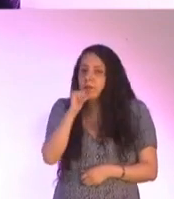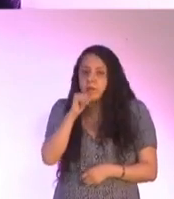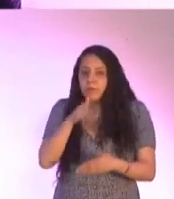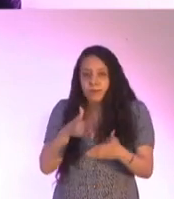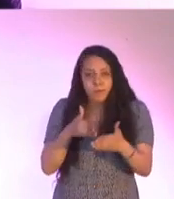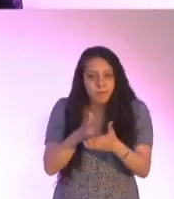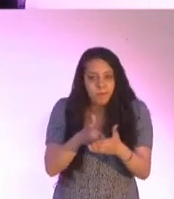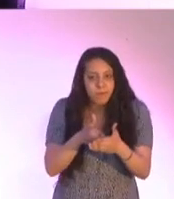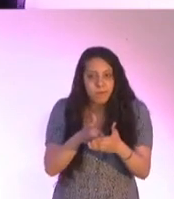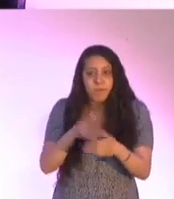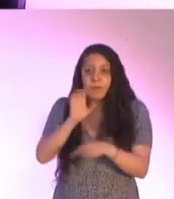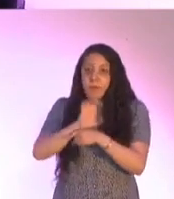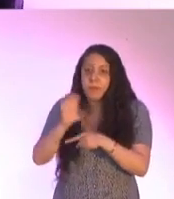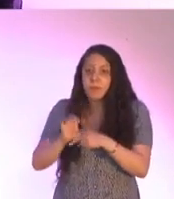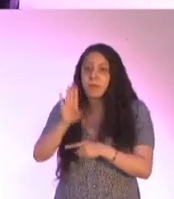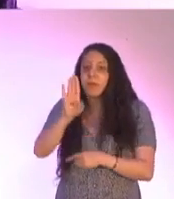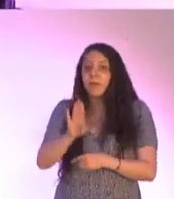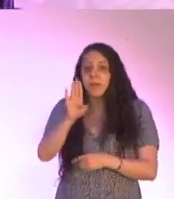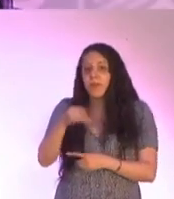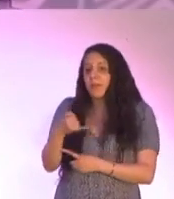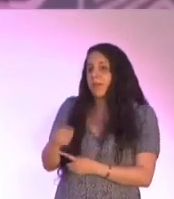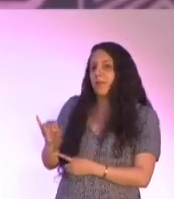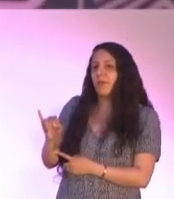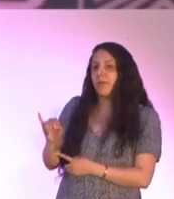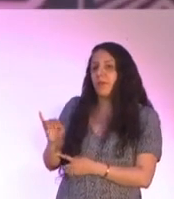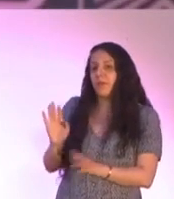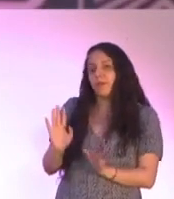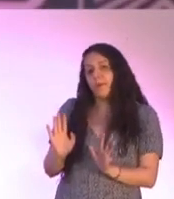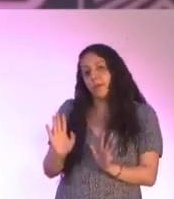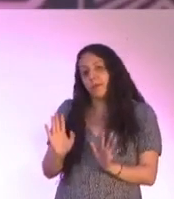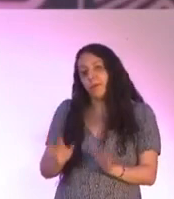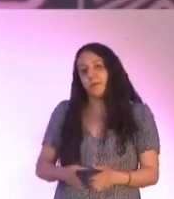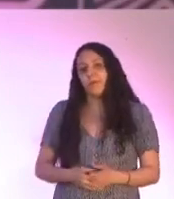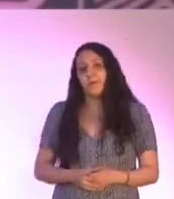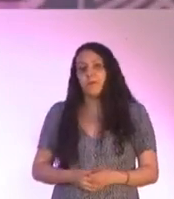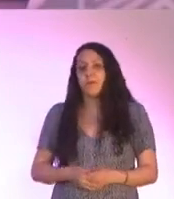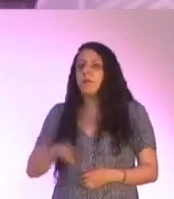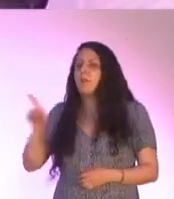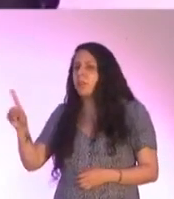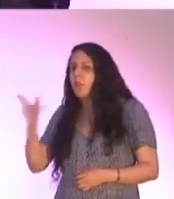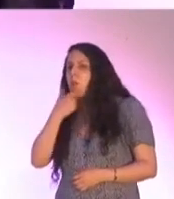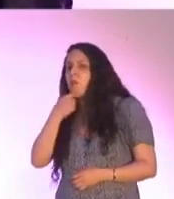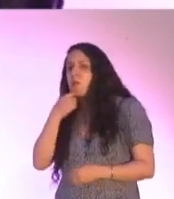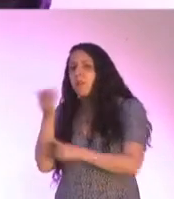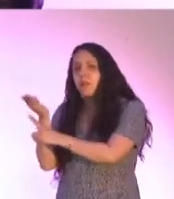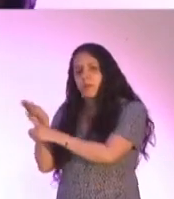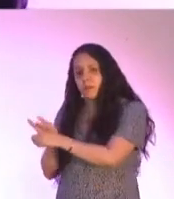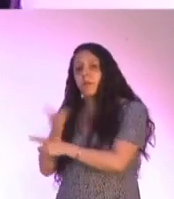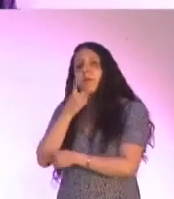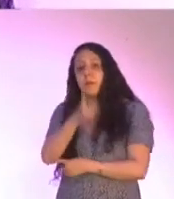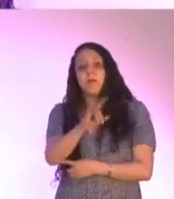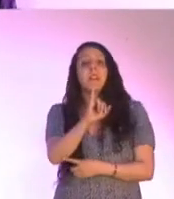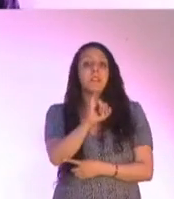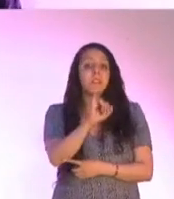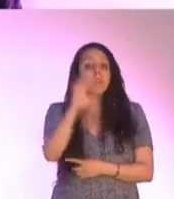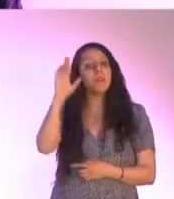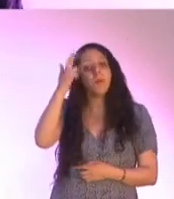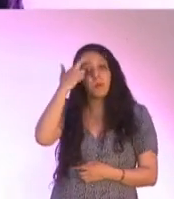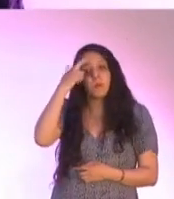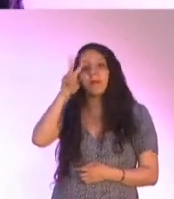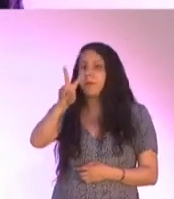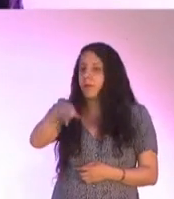absurdas no sé si estuviese hacer algo no puedes y resaltar eso de que ustedes pueden entrar a muchos portales de